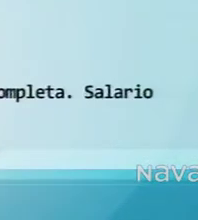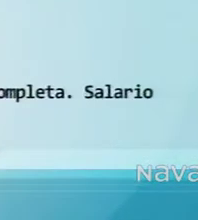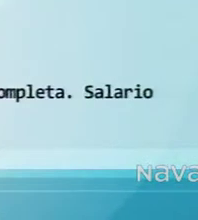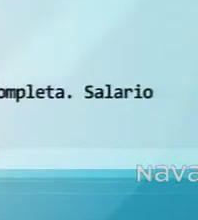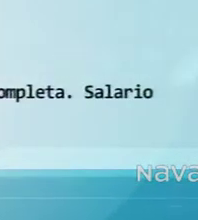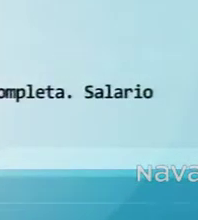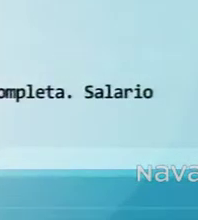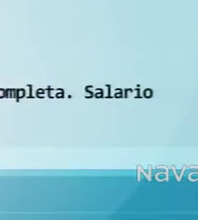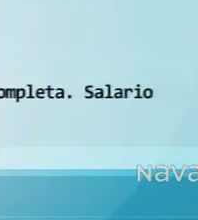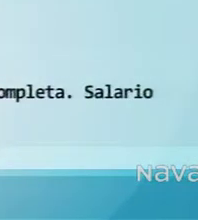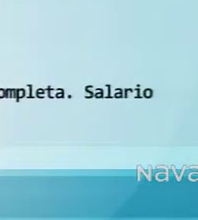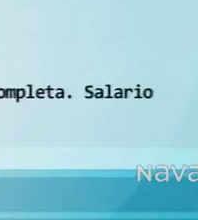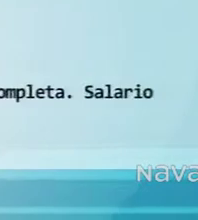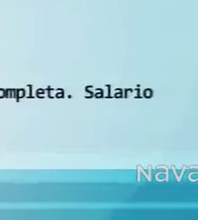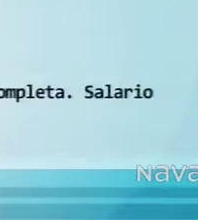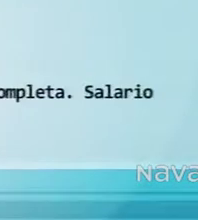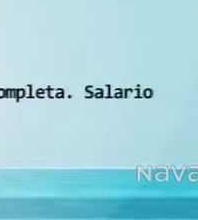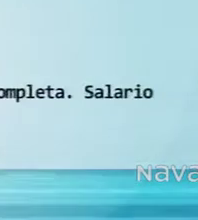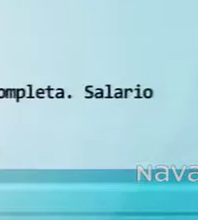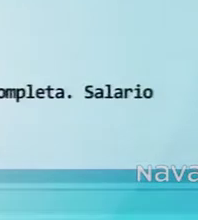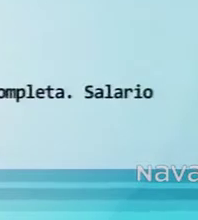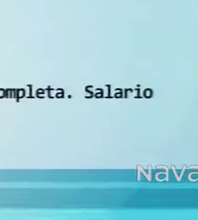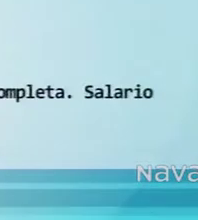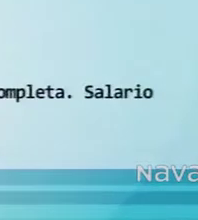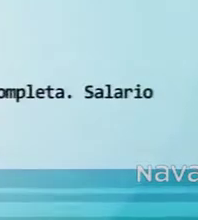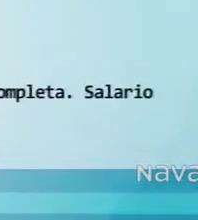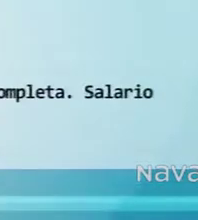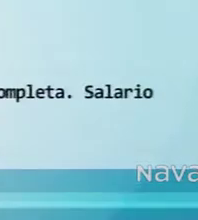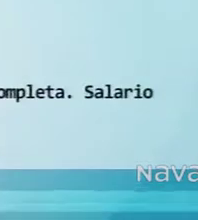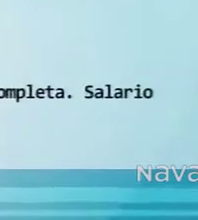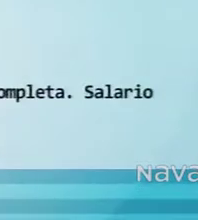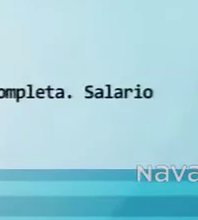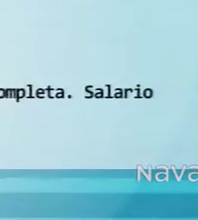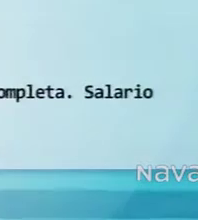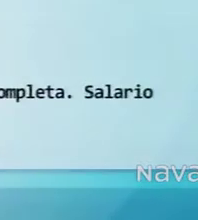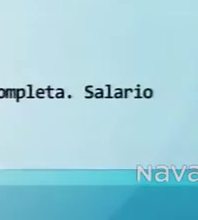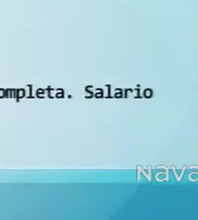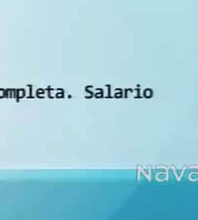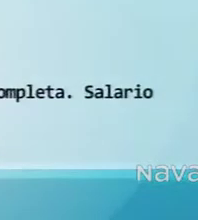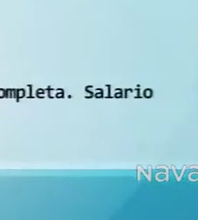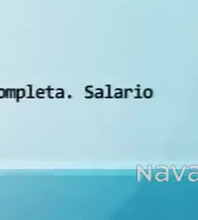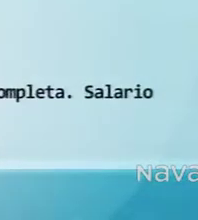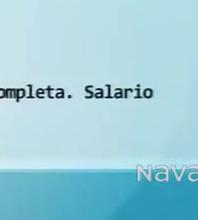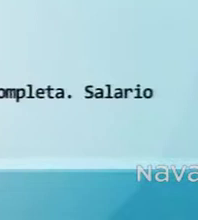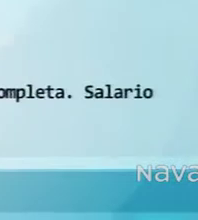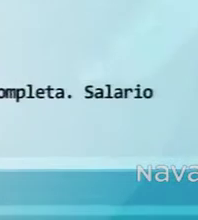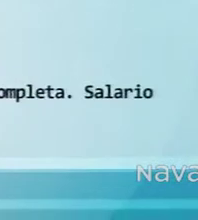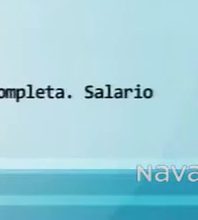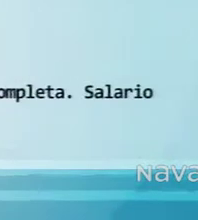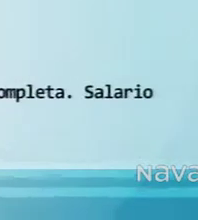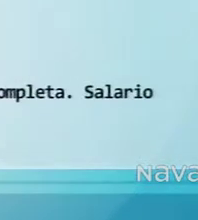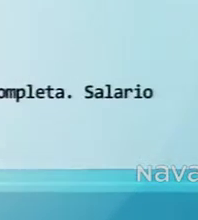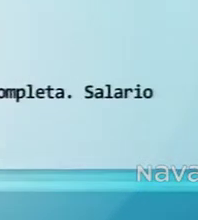similar y conocimientos informáticos a nivel usuario. Se requiere además inglés alto y se valorará el alemán. La empresa ofrece un